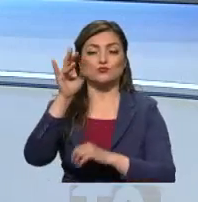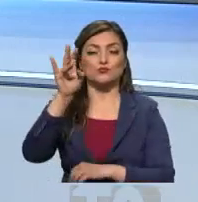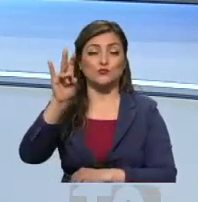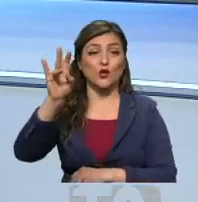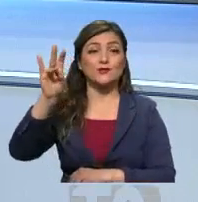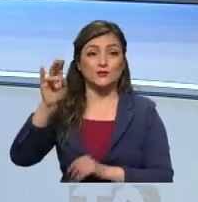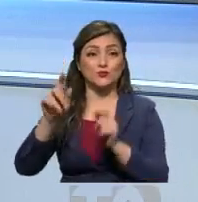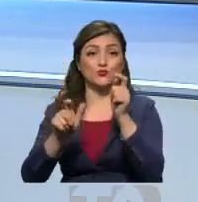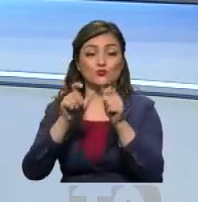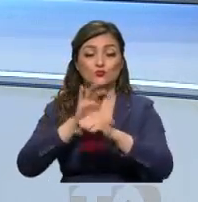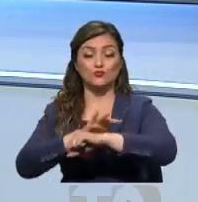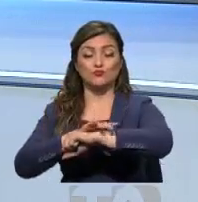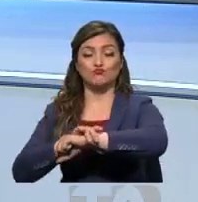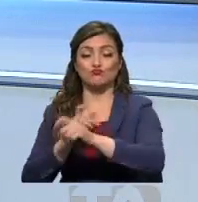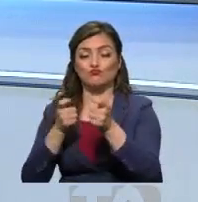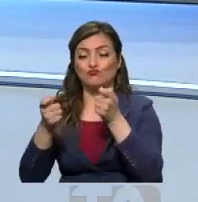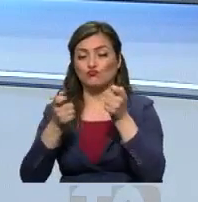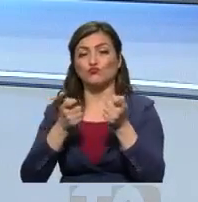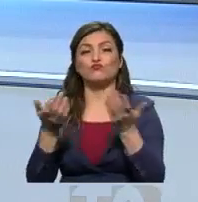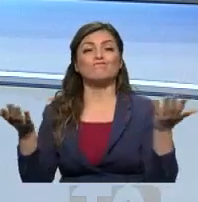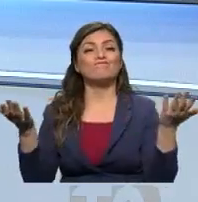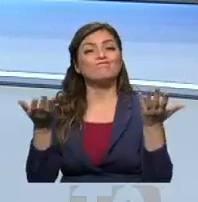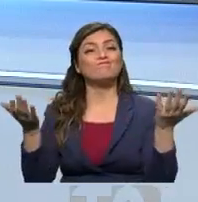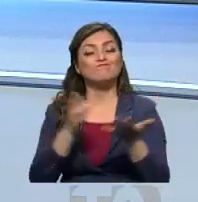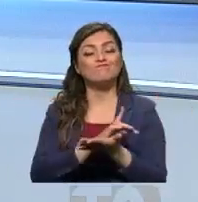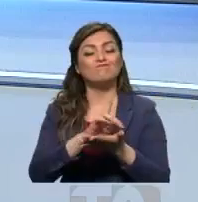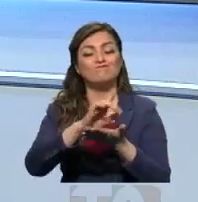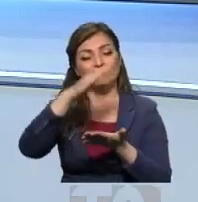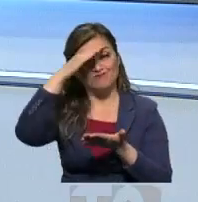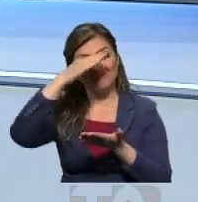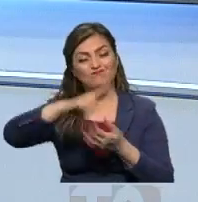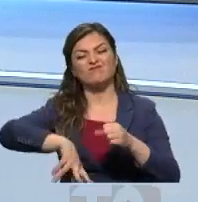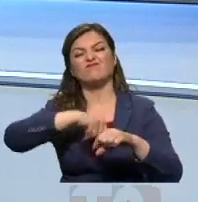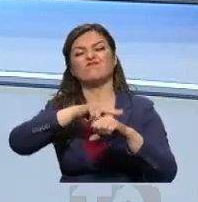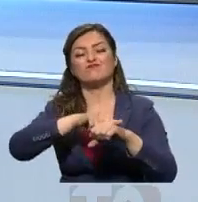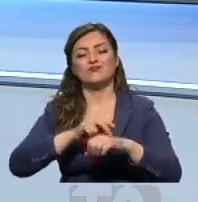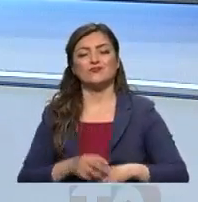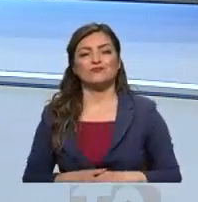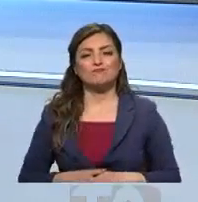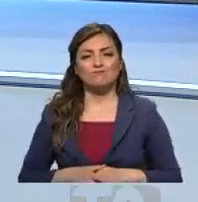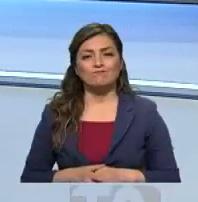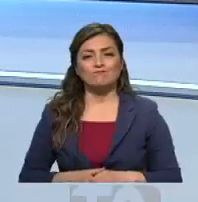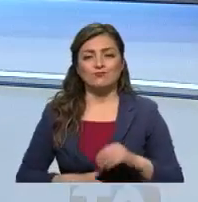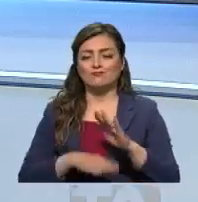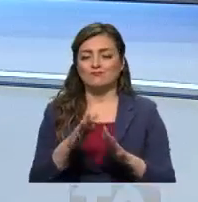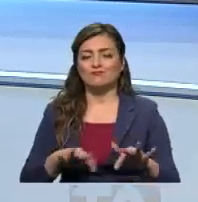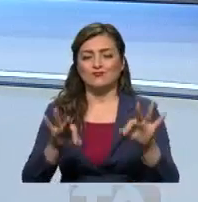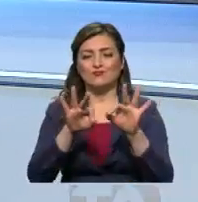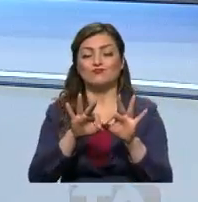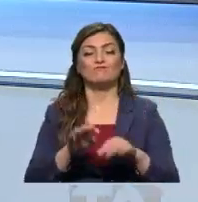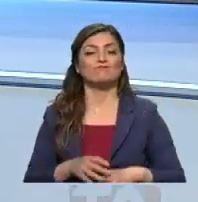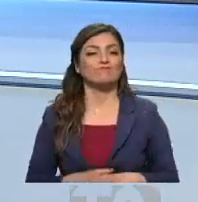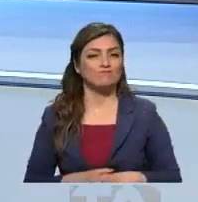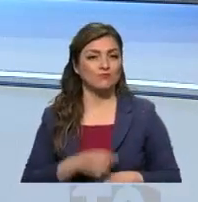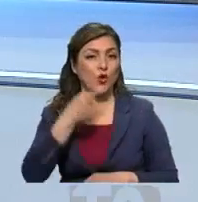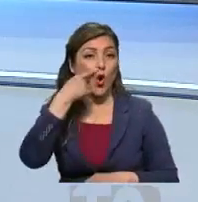77 personas detenidas dejan los operativos realizados esta semana por la Policía Nacional. Les presentamos los casos más relevantes, entre ellos